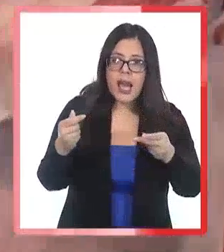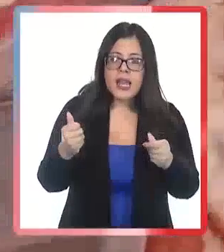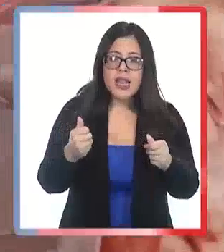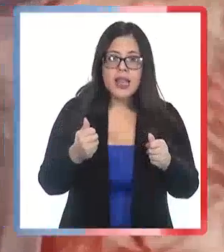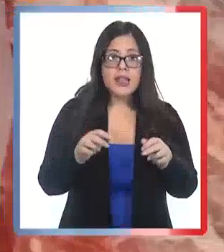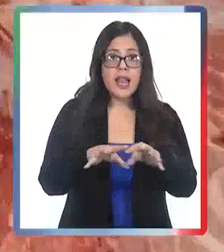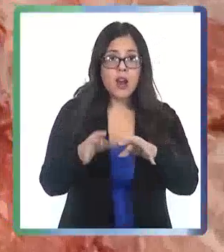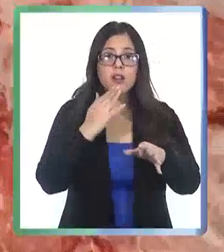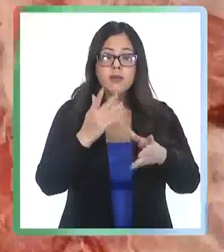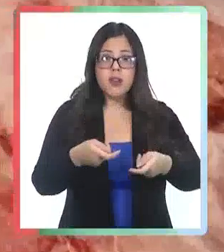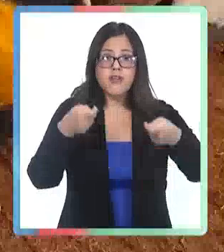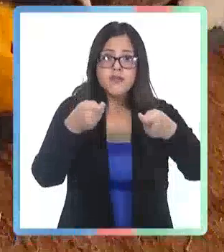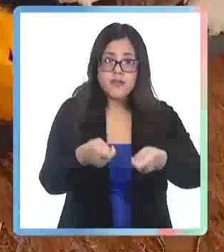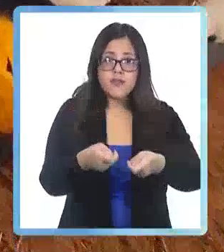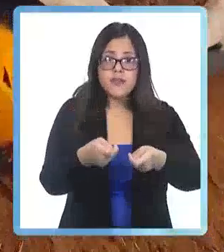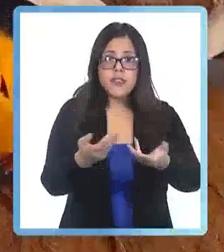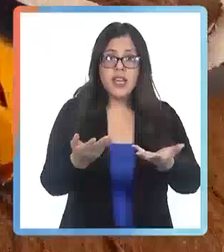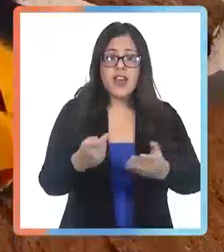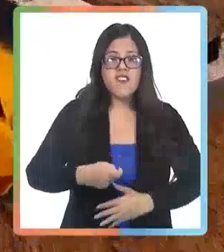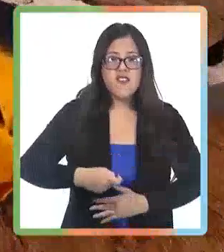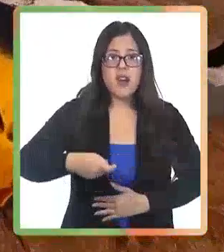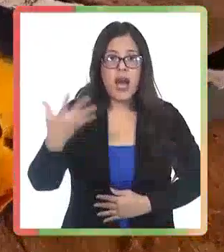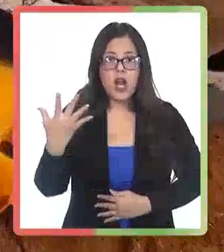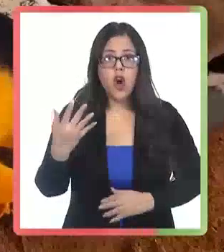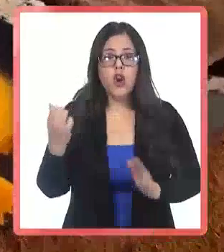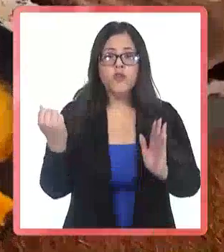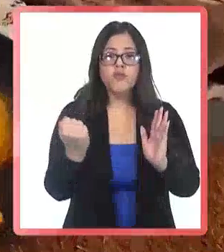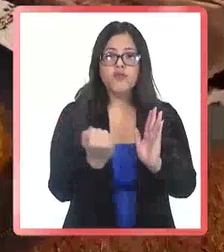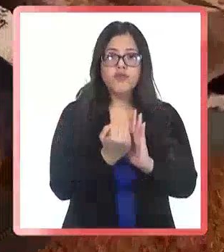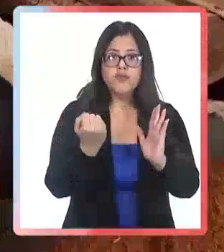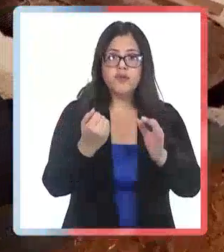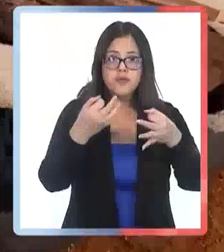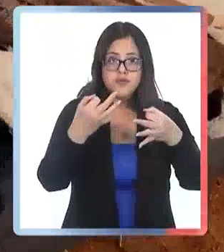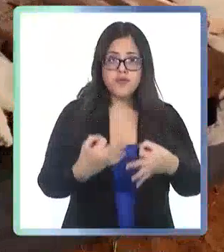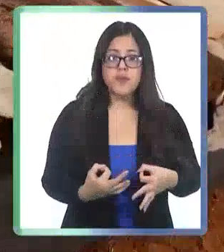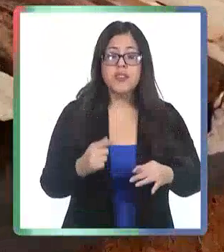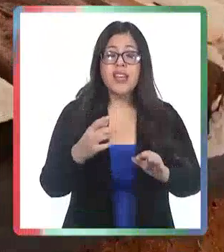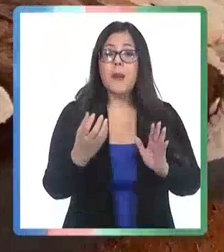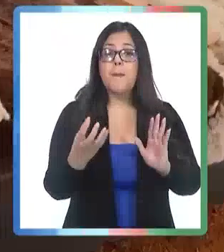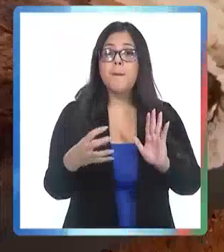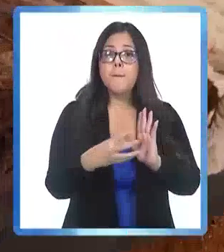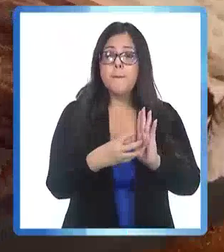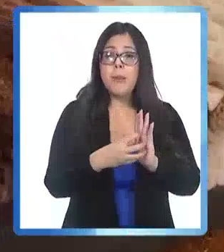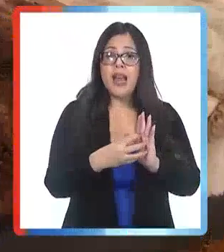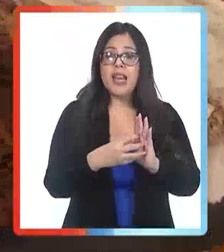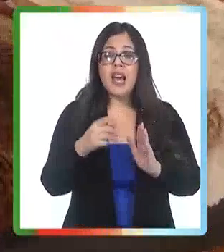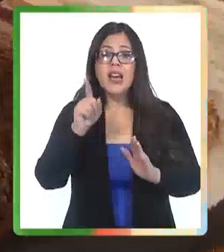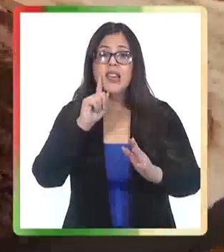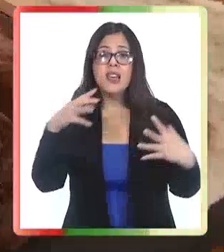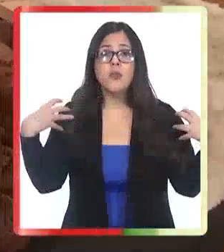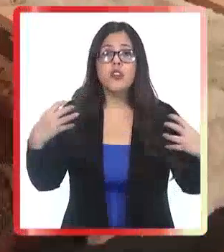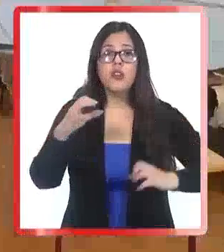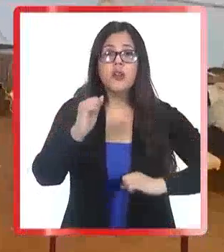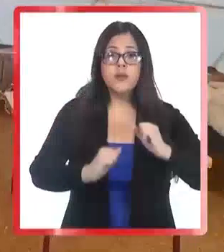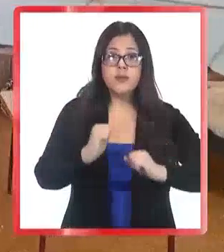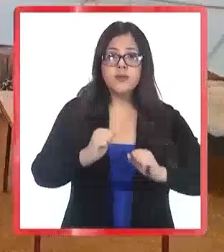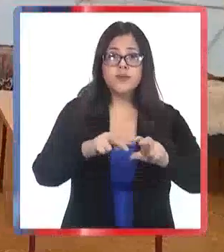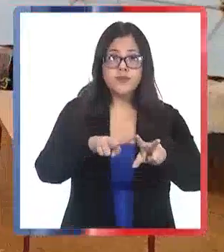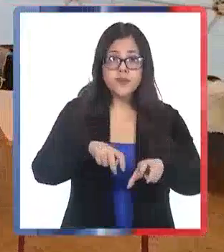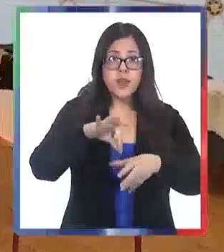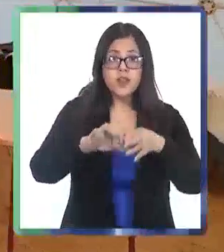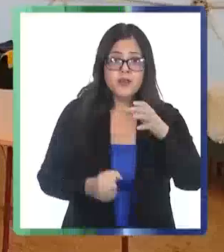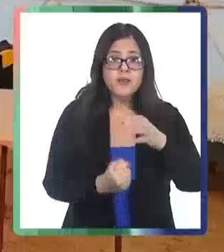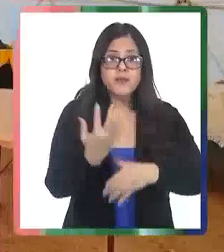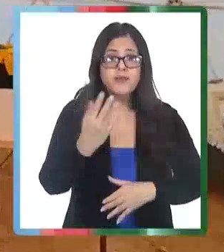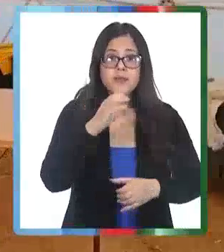los productos y contribuir a la agregación de valor a través del sello de origen. La marca será administrada por la Cooperativa Agrícola y Campesina